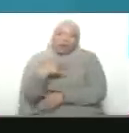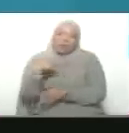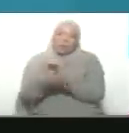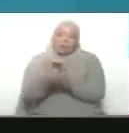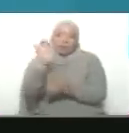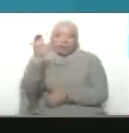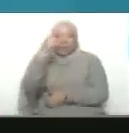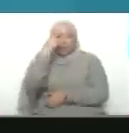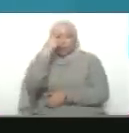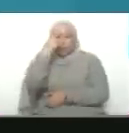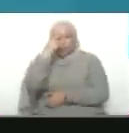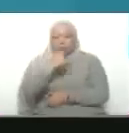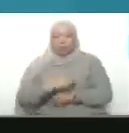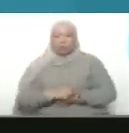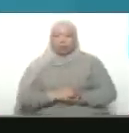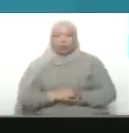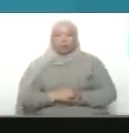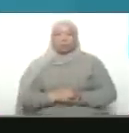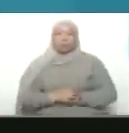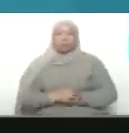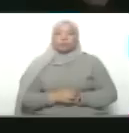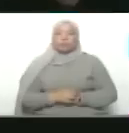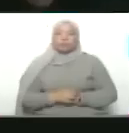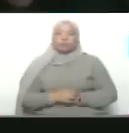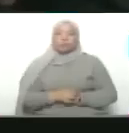nepal está